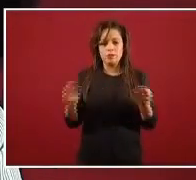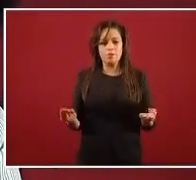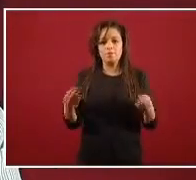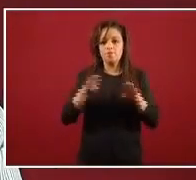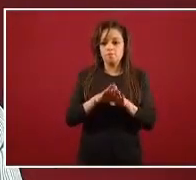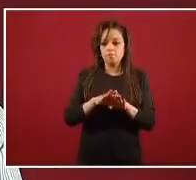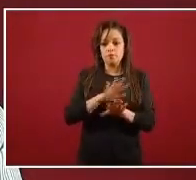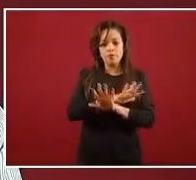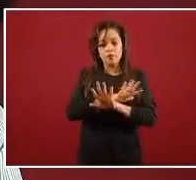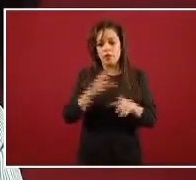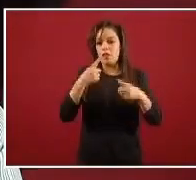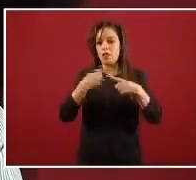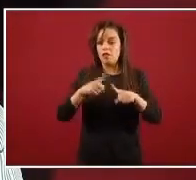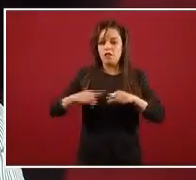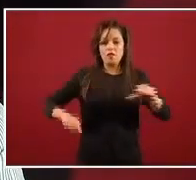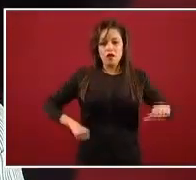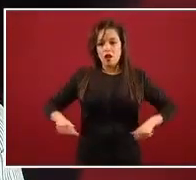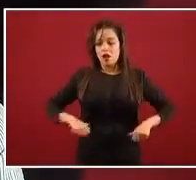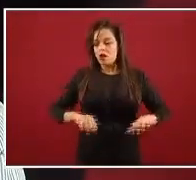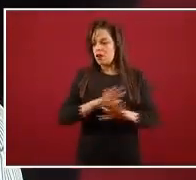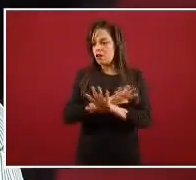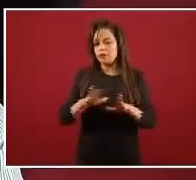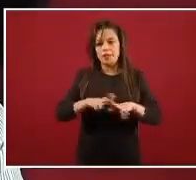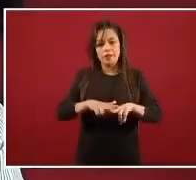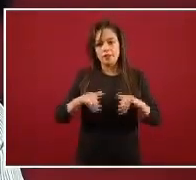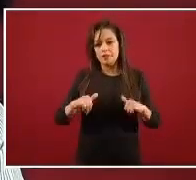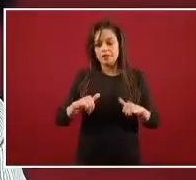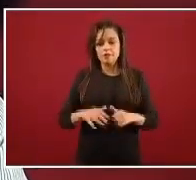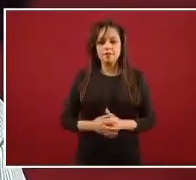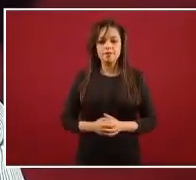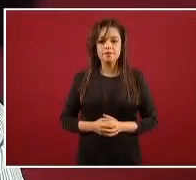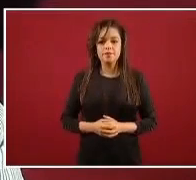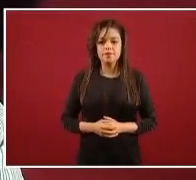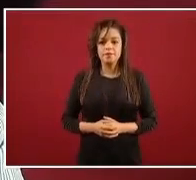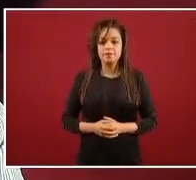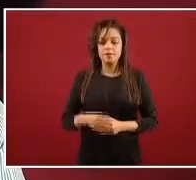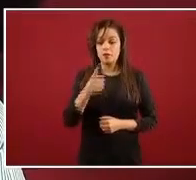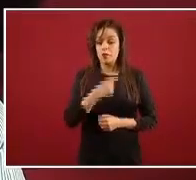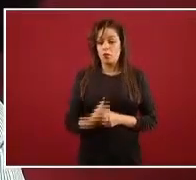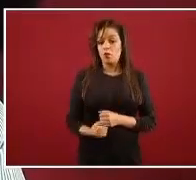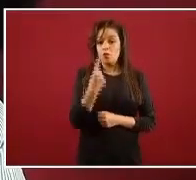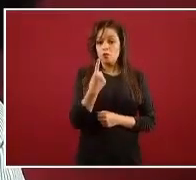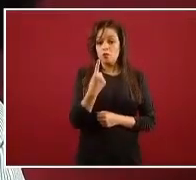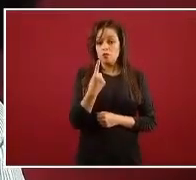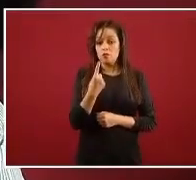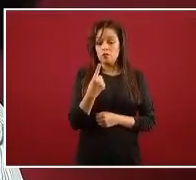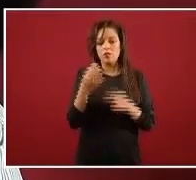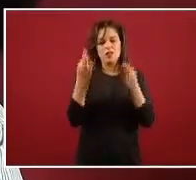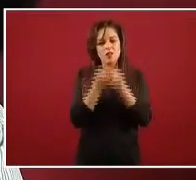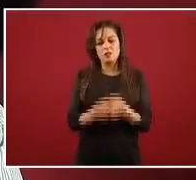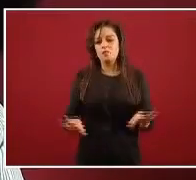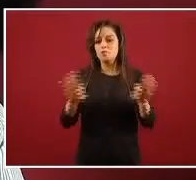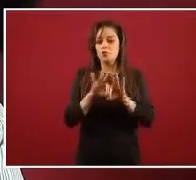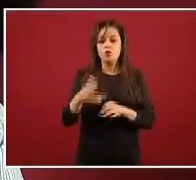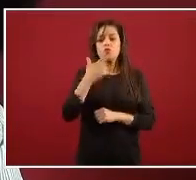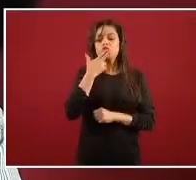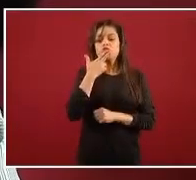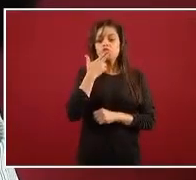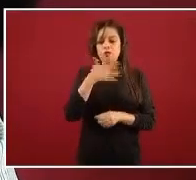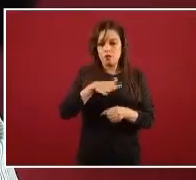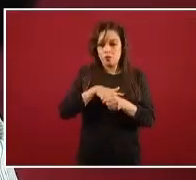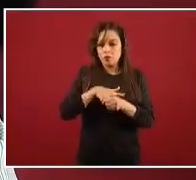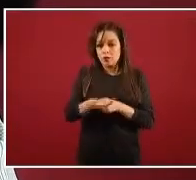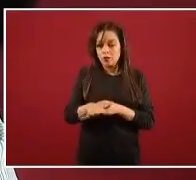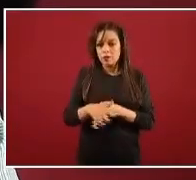todas las actividades, reservando exclusivamente aquellas que son indispensables para que